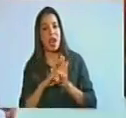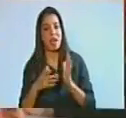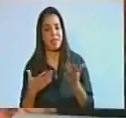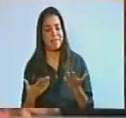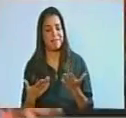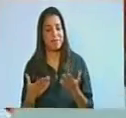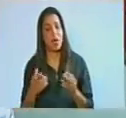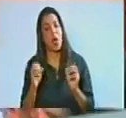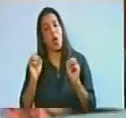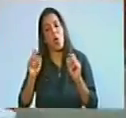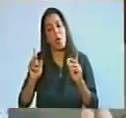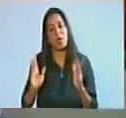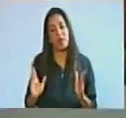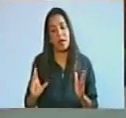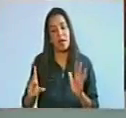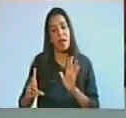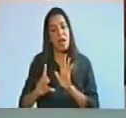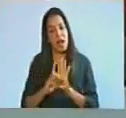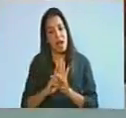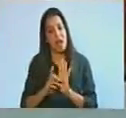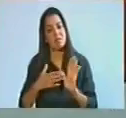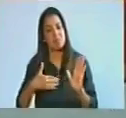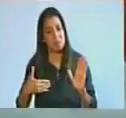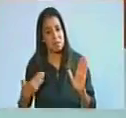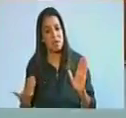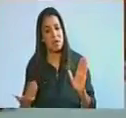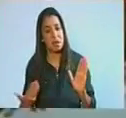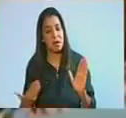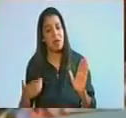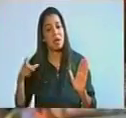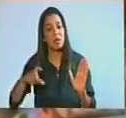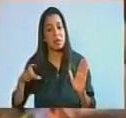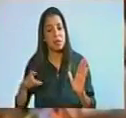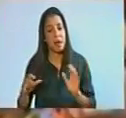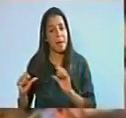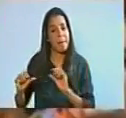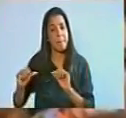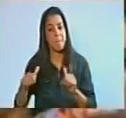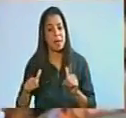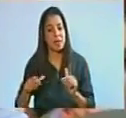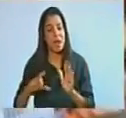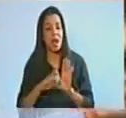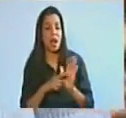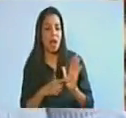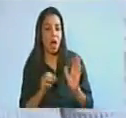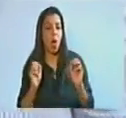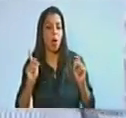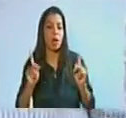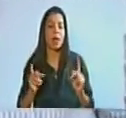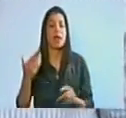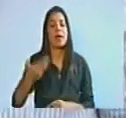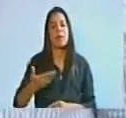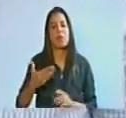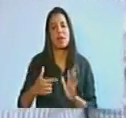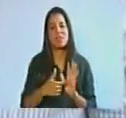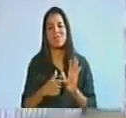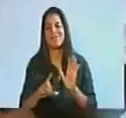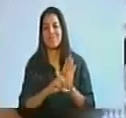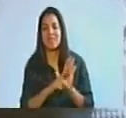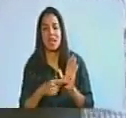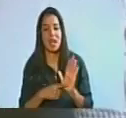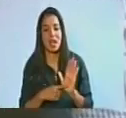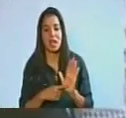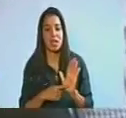Bueno, no era la ley lo que queríamos, pues. Tenemos que empezar por algo. ¿Qué es lo importante de esta ley? No